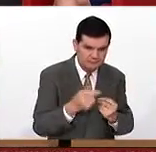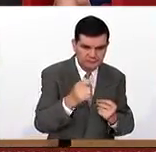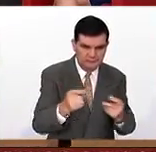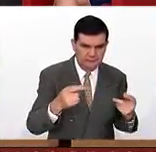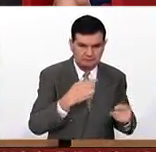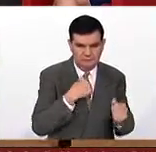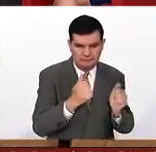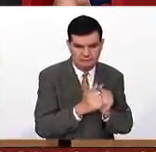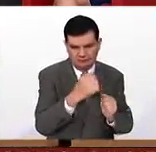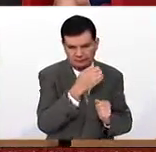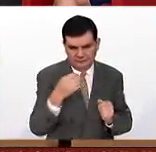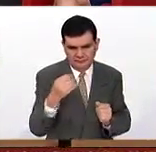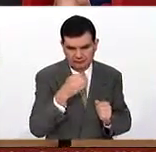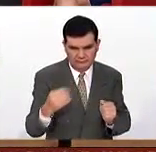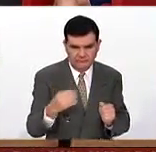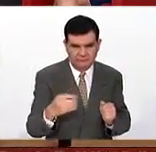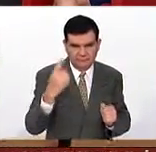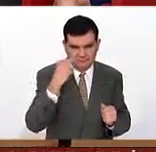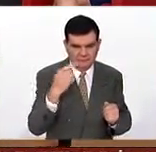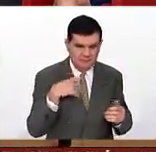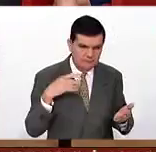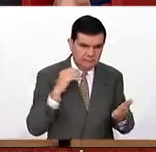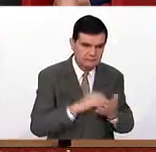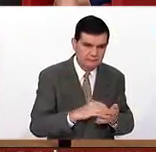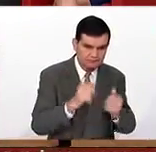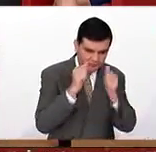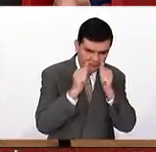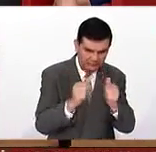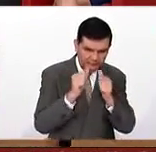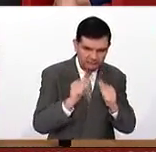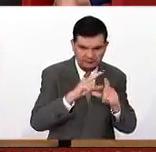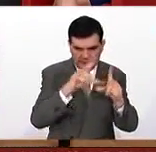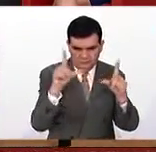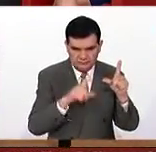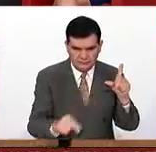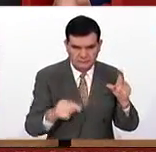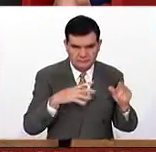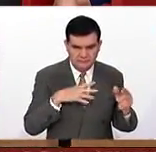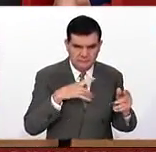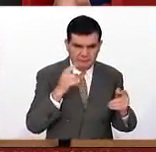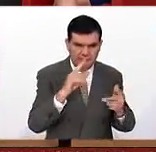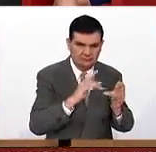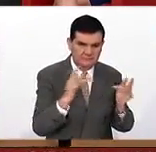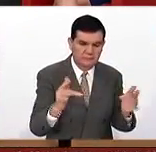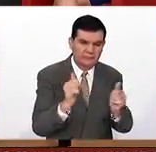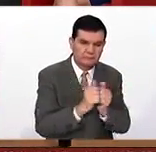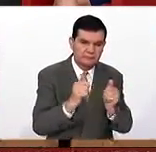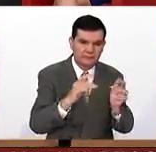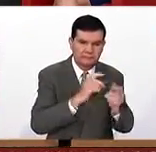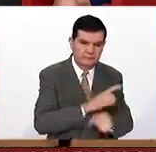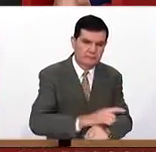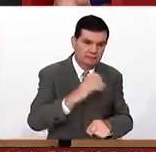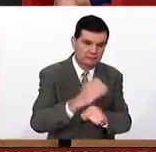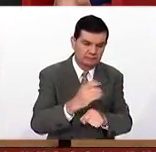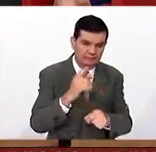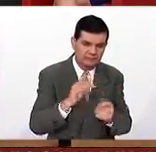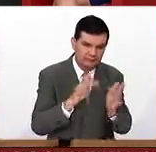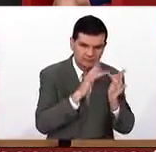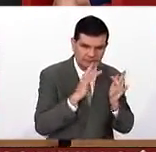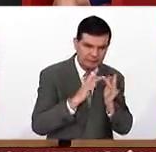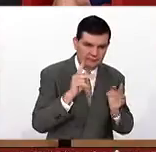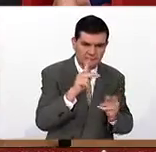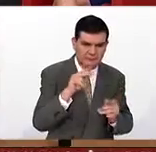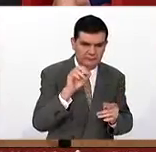con nuestras organizaciones de consumidores a las cuales atendemos en toda la república mexicana a través de nuestras delegaciones y subdelegaciones profeco